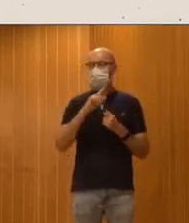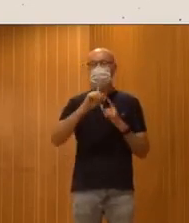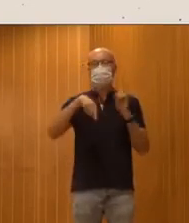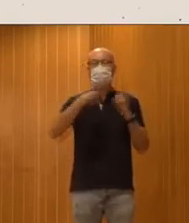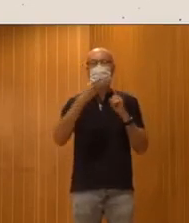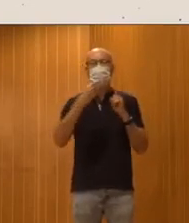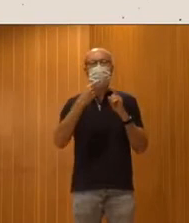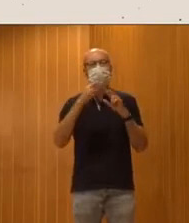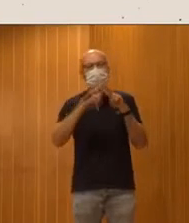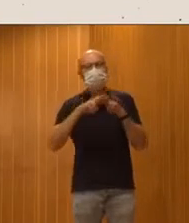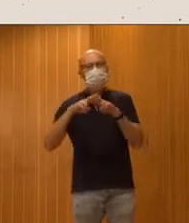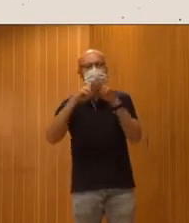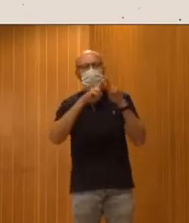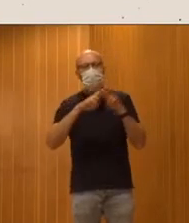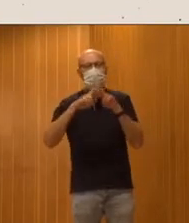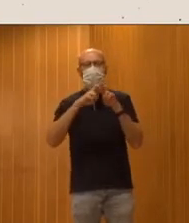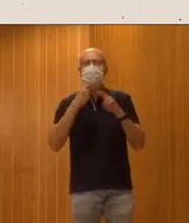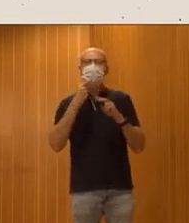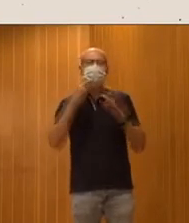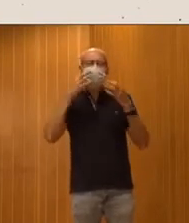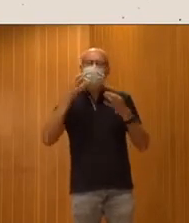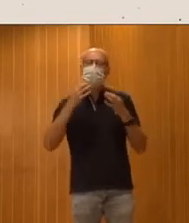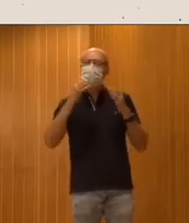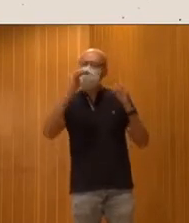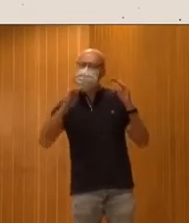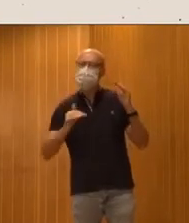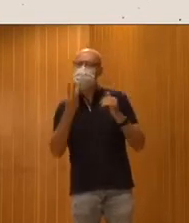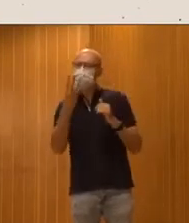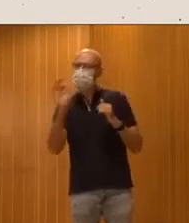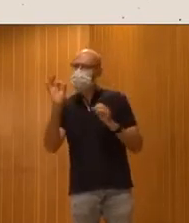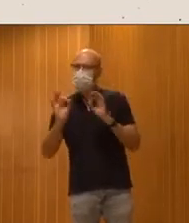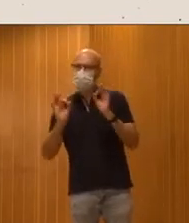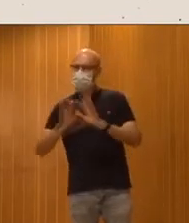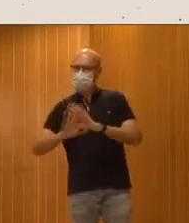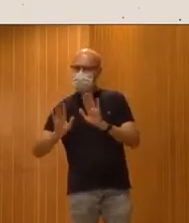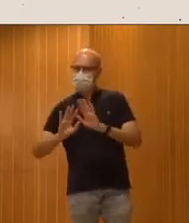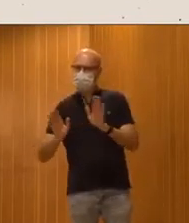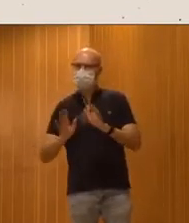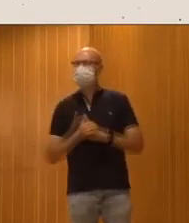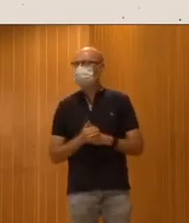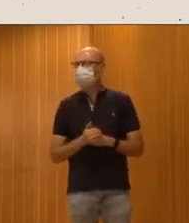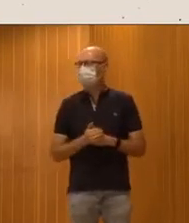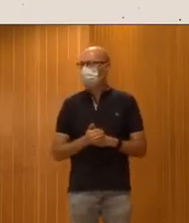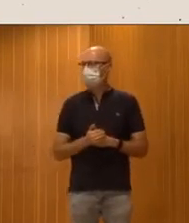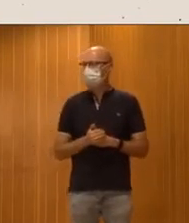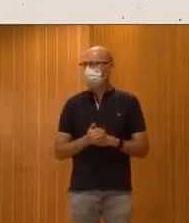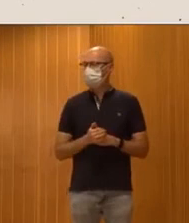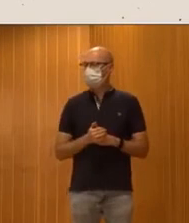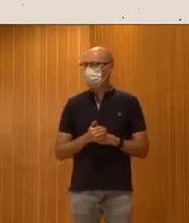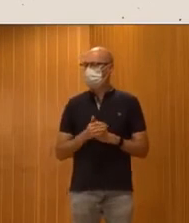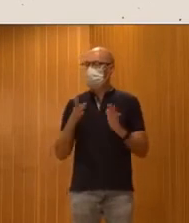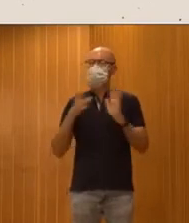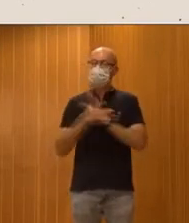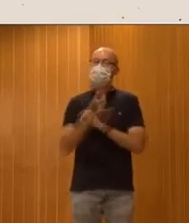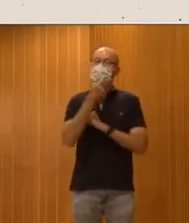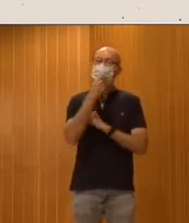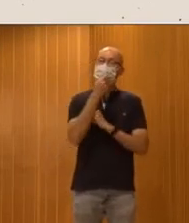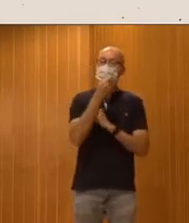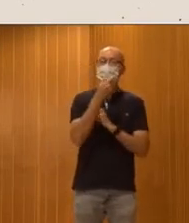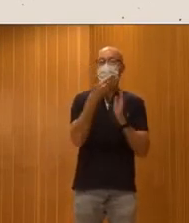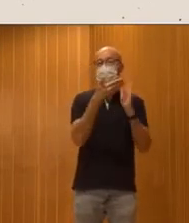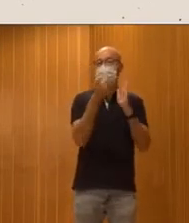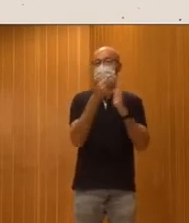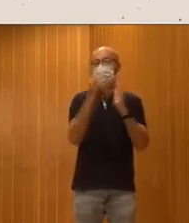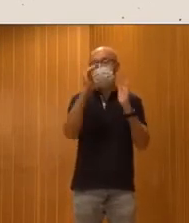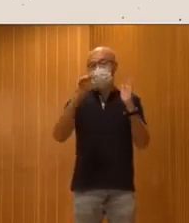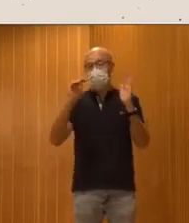diagnósticos bajaron al 30% y así con todos los demás síndromes neuropsiquiátricos. Eso lógicamente bajó las prescripciones porque se dieron